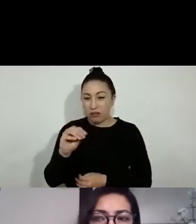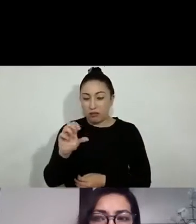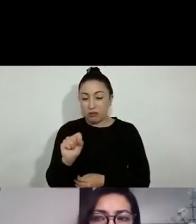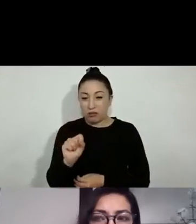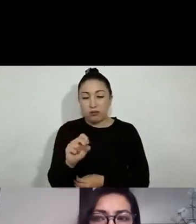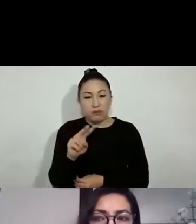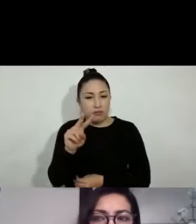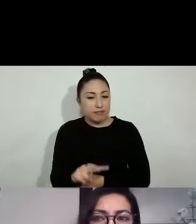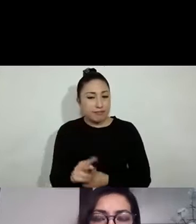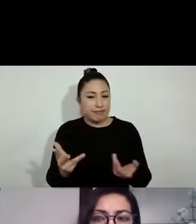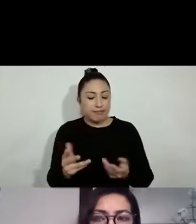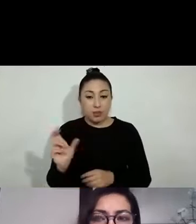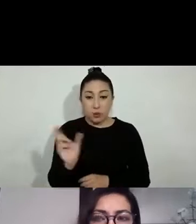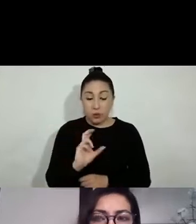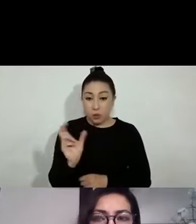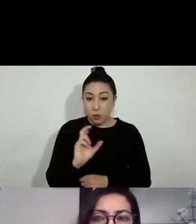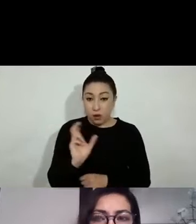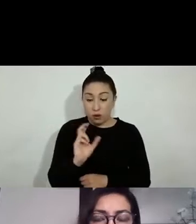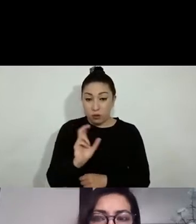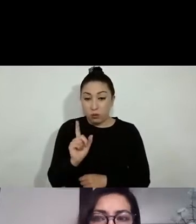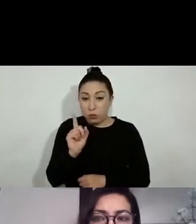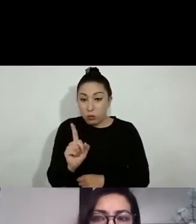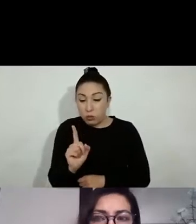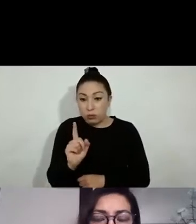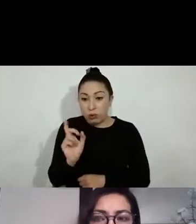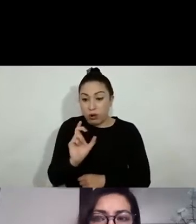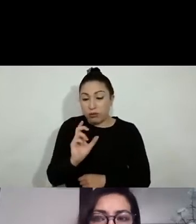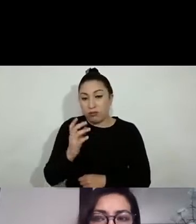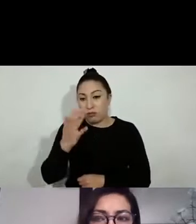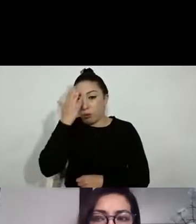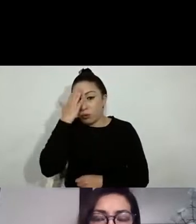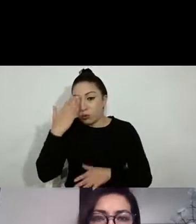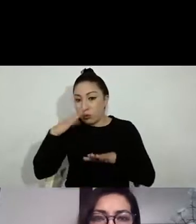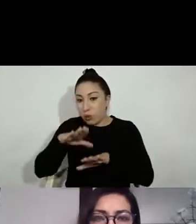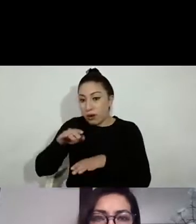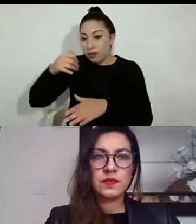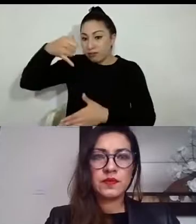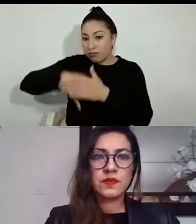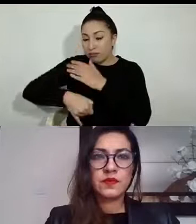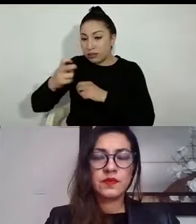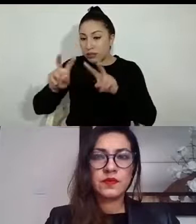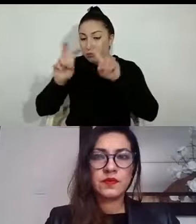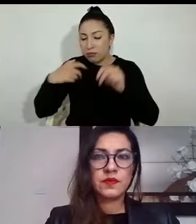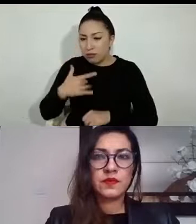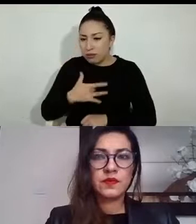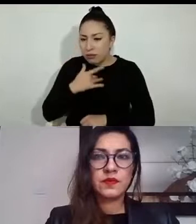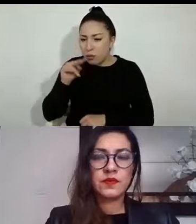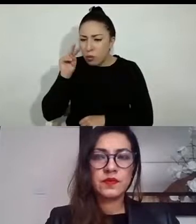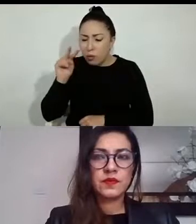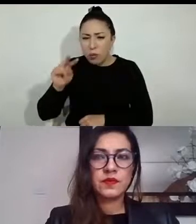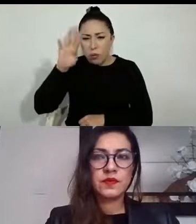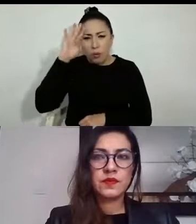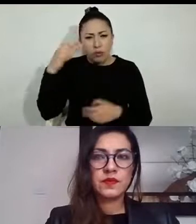que uno adquiere información al respecto, más se asombra de lo